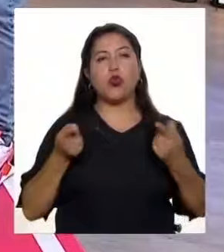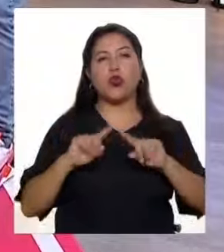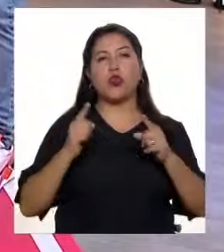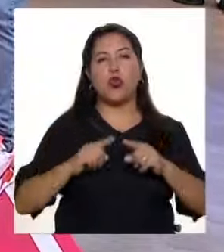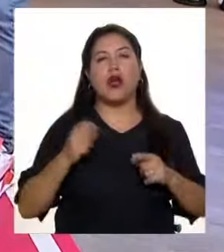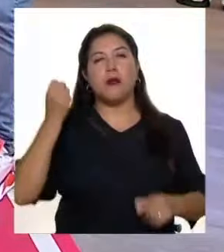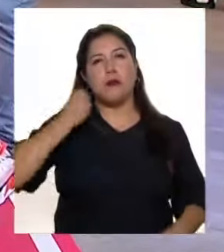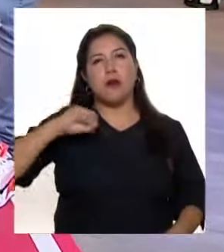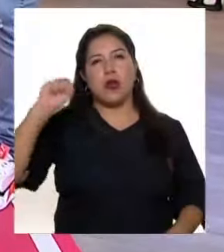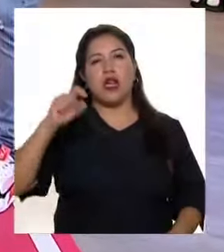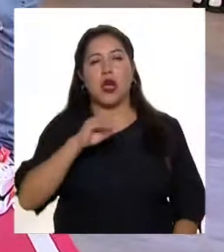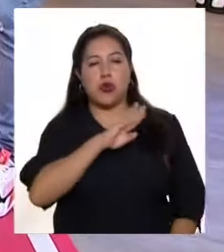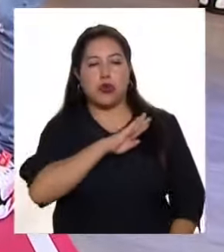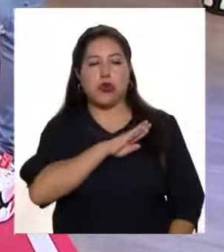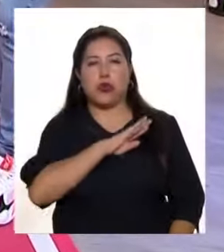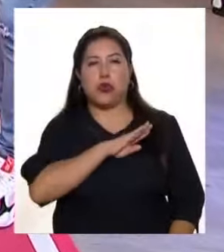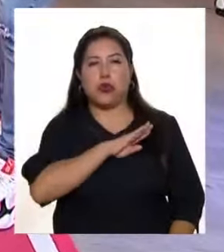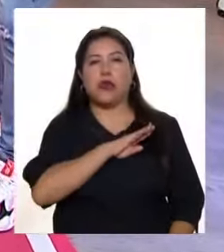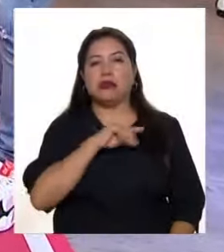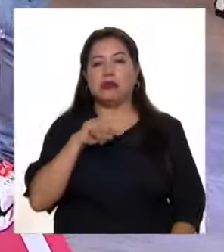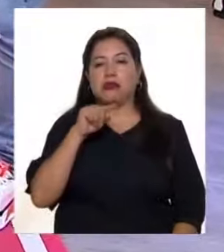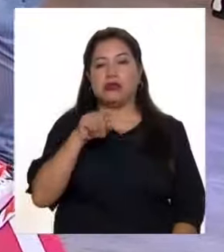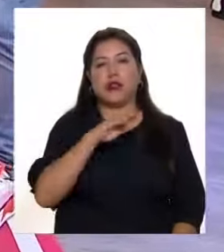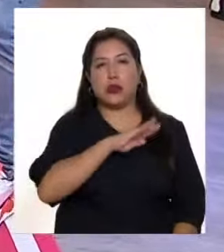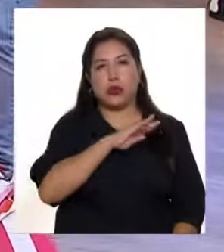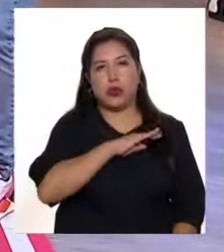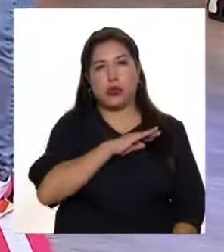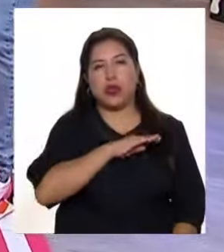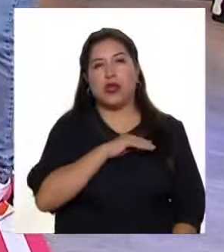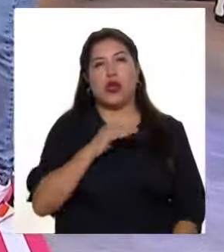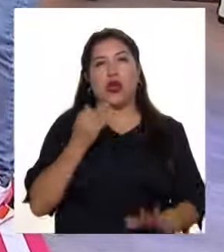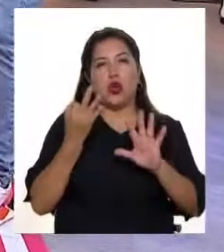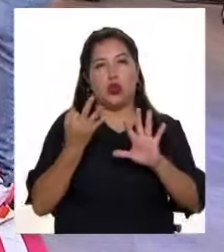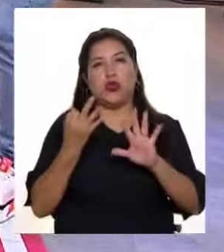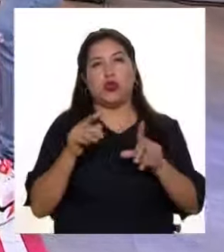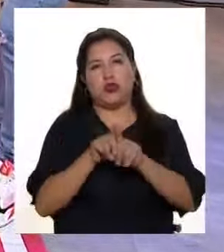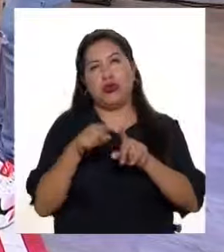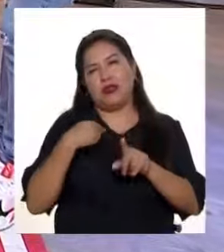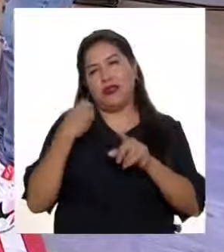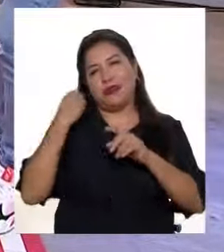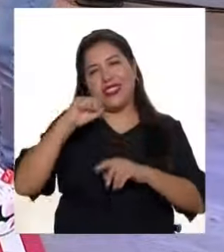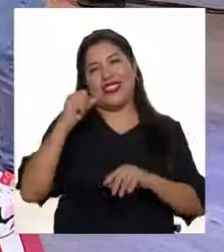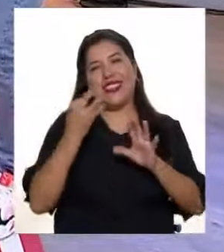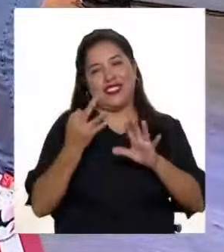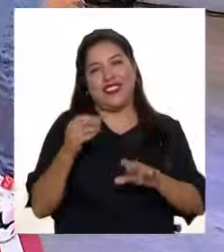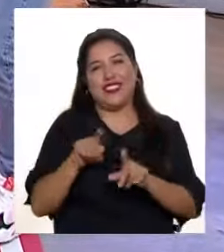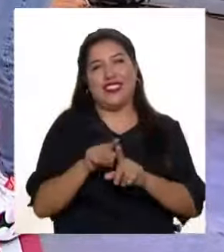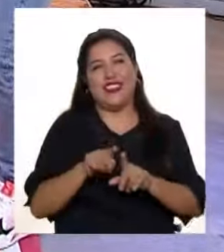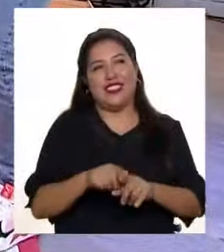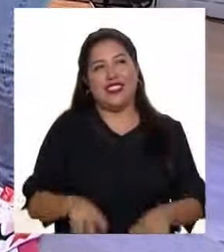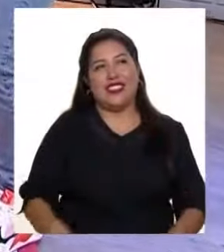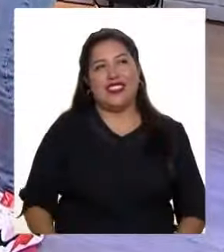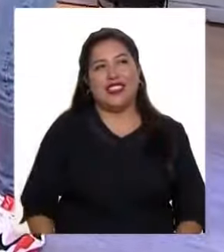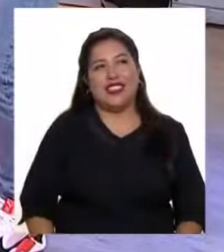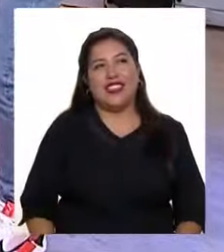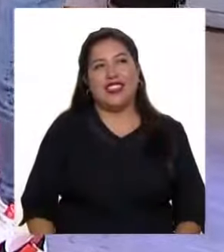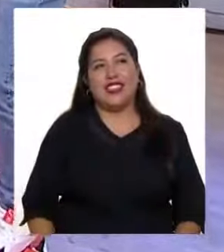Yo viajo el jueves 8. Sí. Yo viajo igual el 8. Pero cada una viajando,